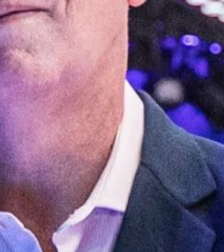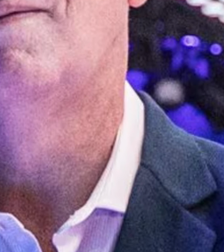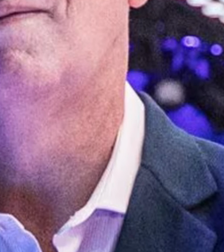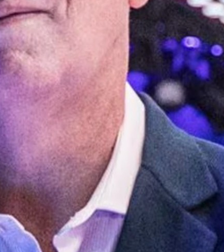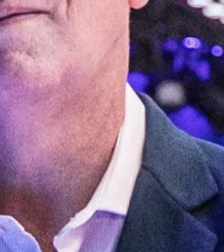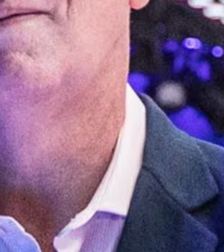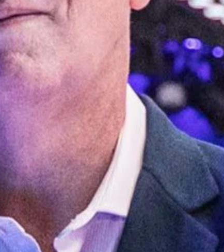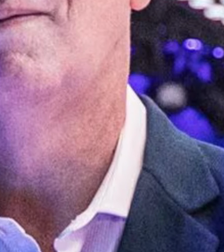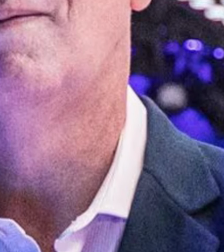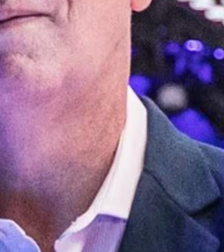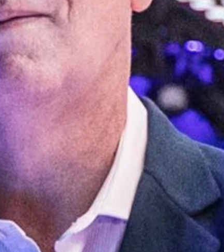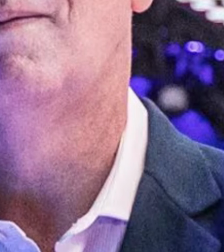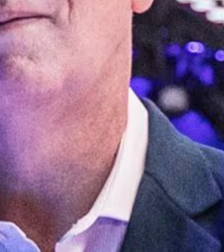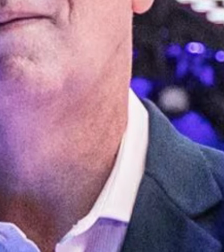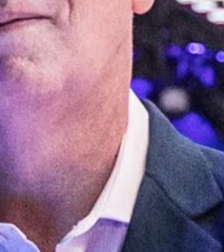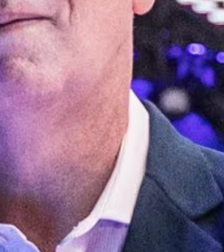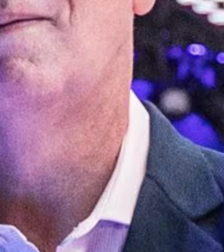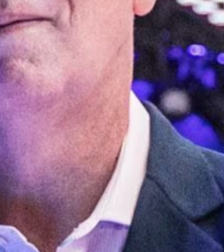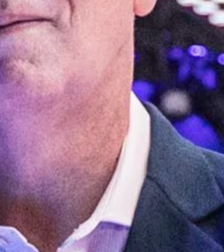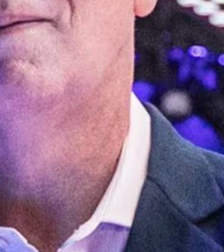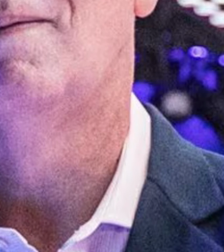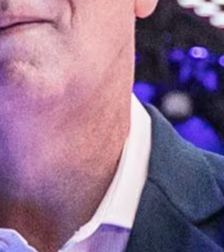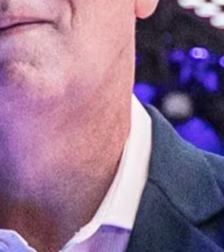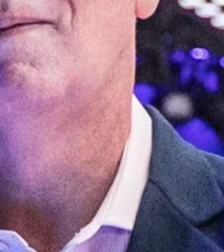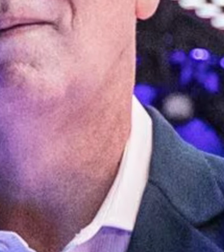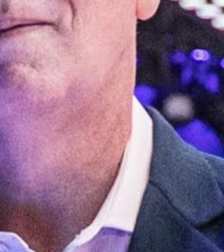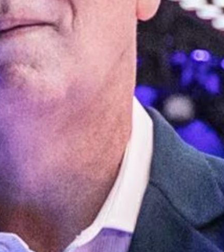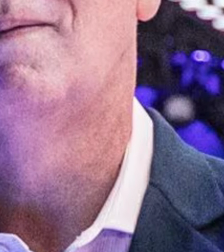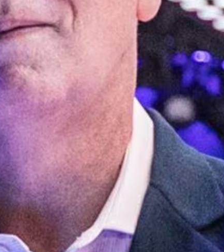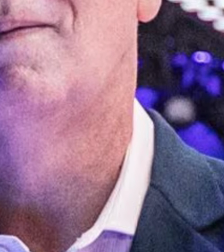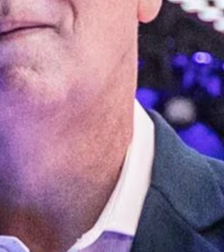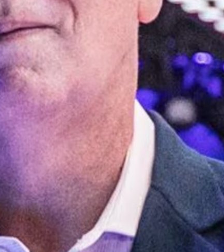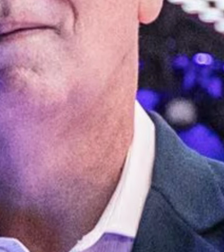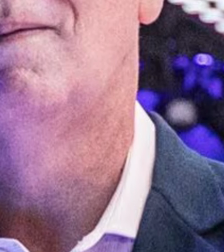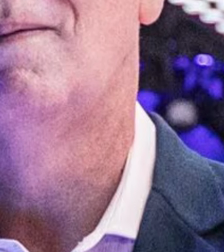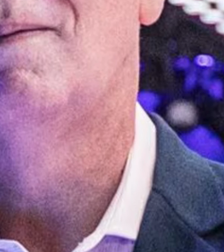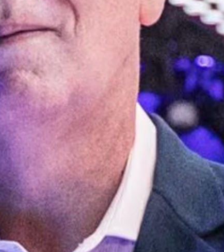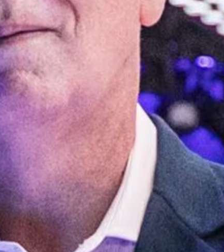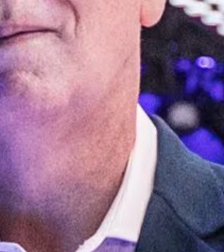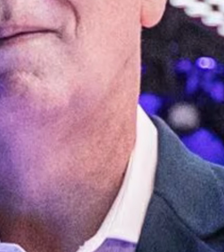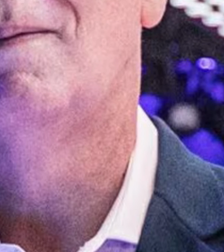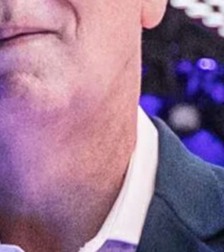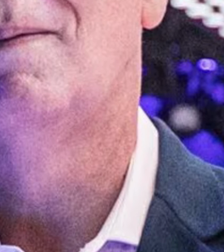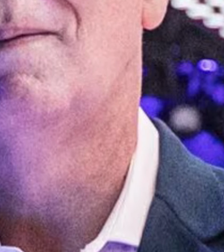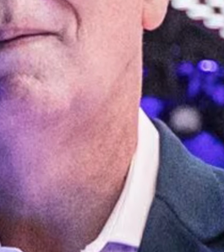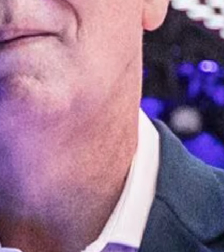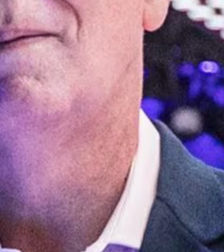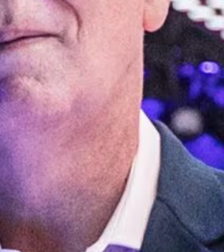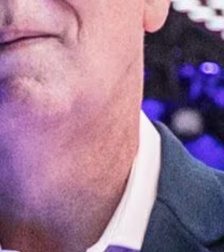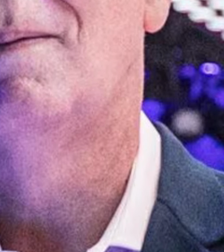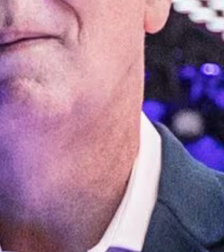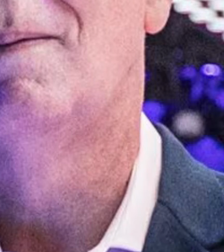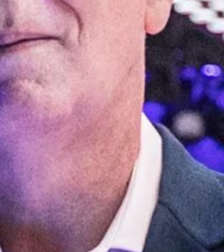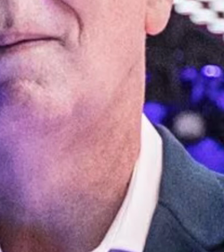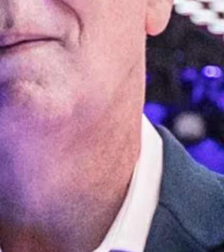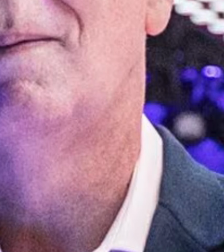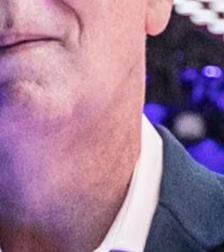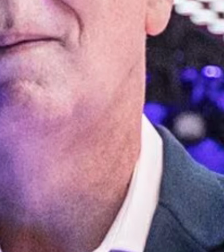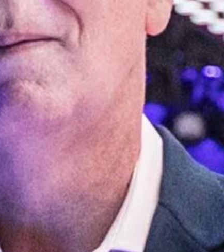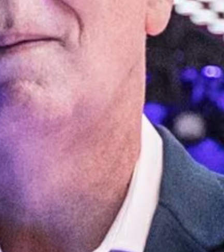en seco, no sin antes lo felicitó por andar de chillón, haciendo el trabajo sucio de